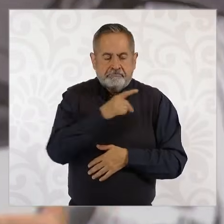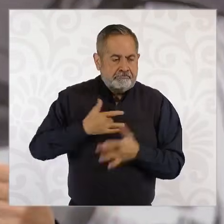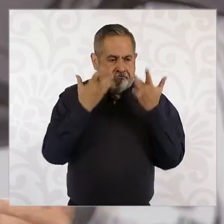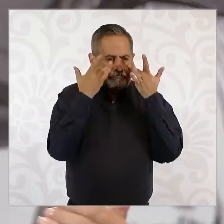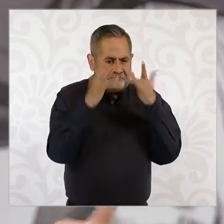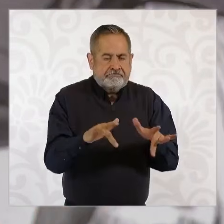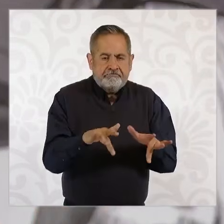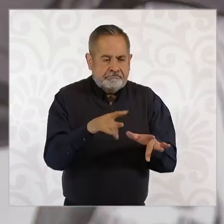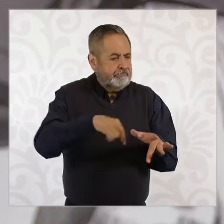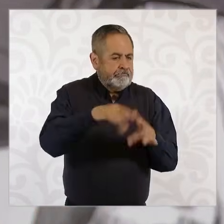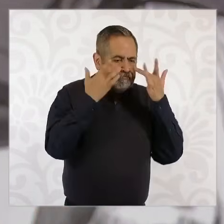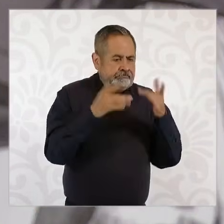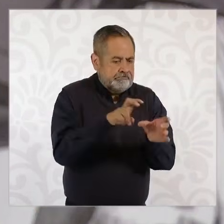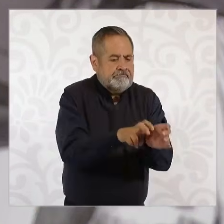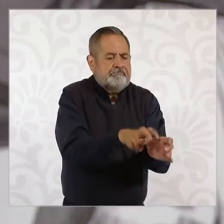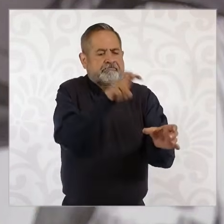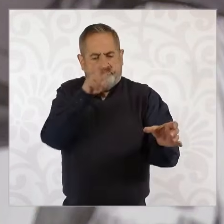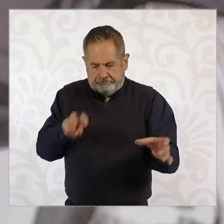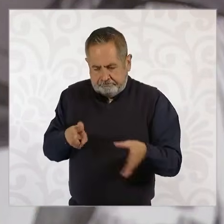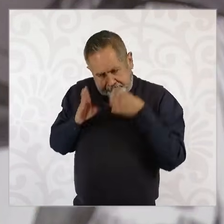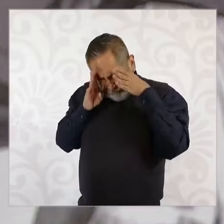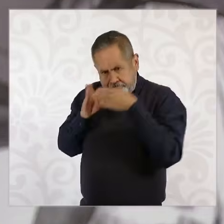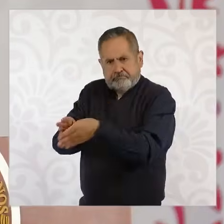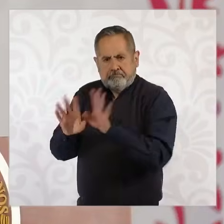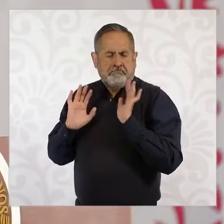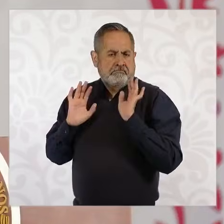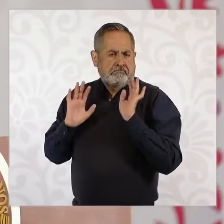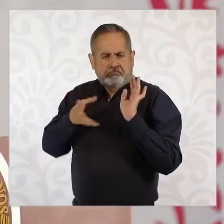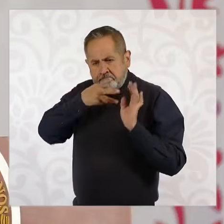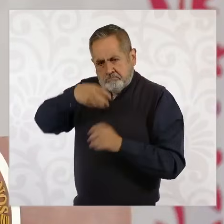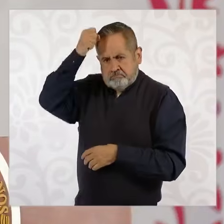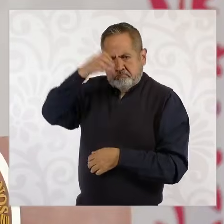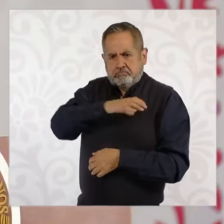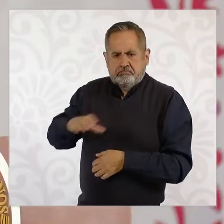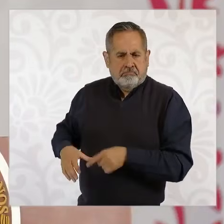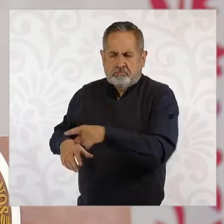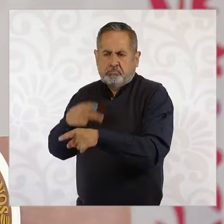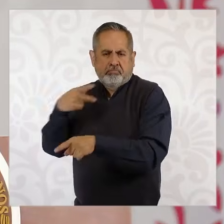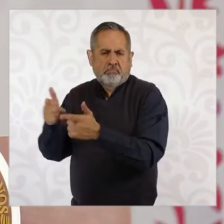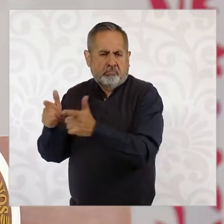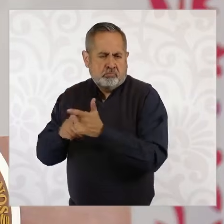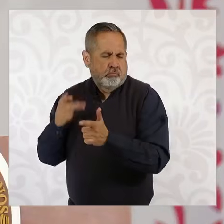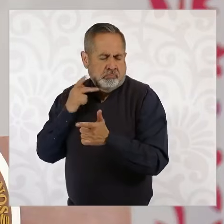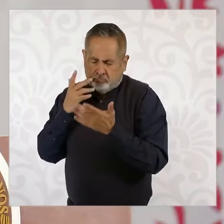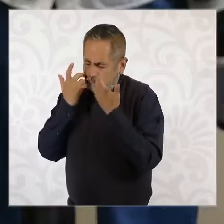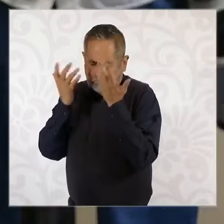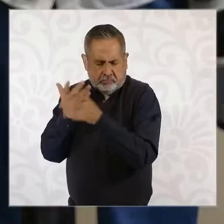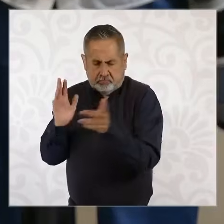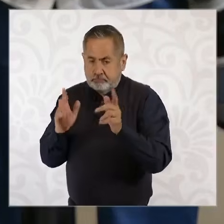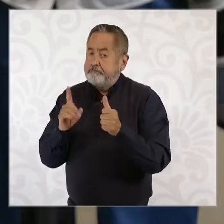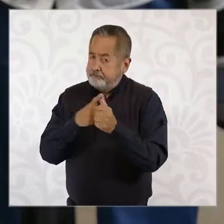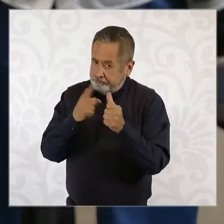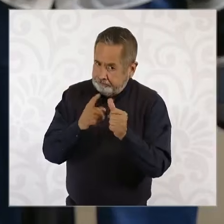el gobierno y en todo caso pues dedicarse a trabajar por el partido al que pertenezca.